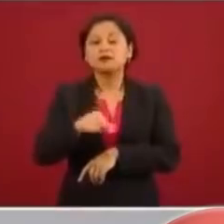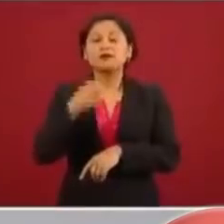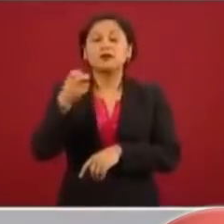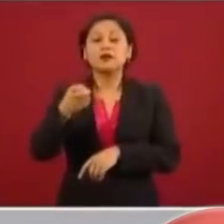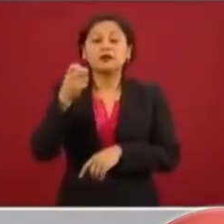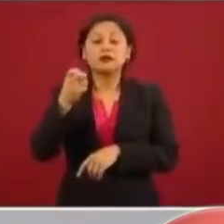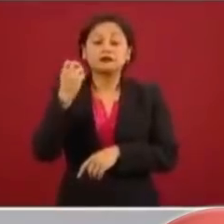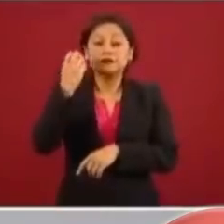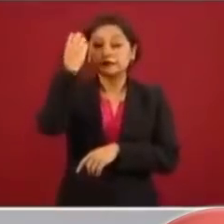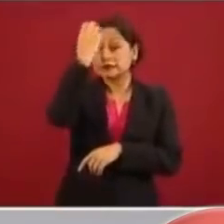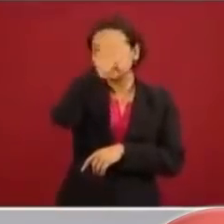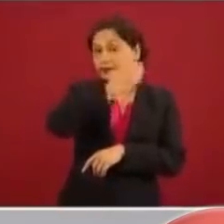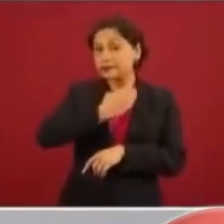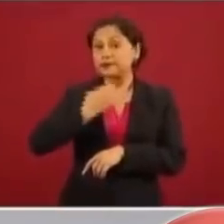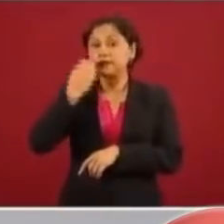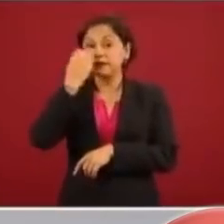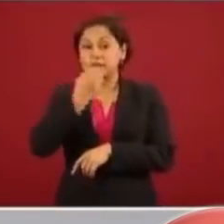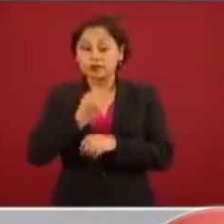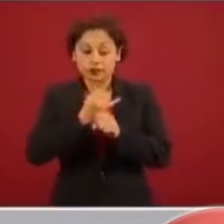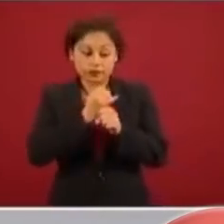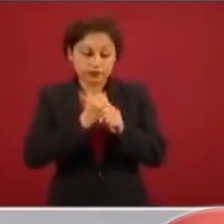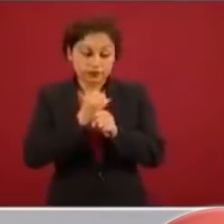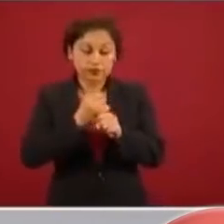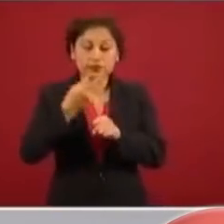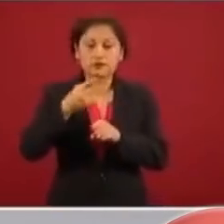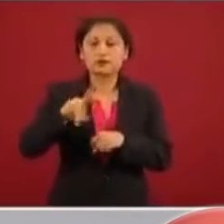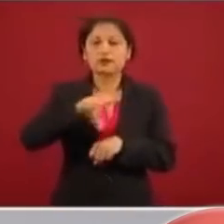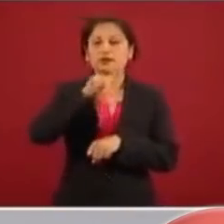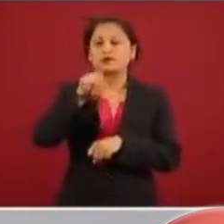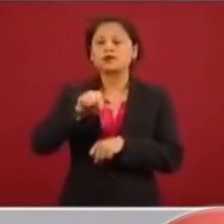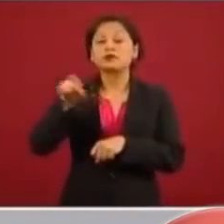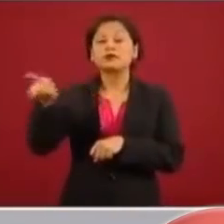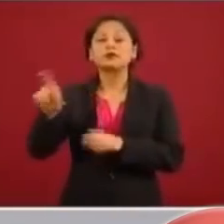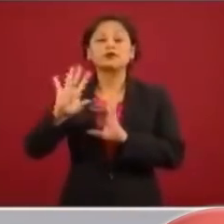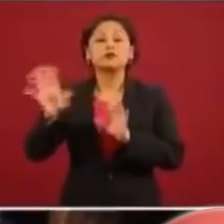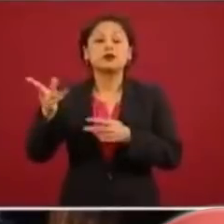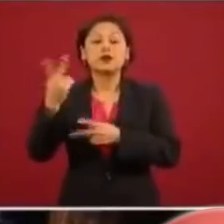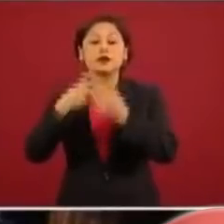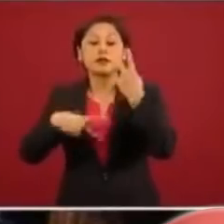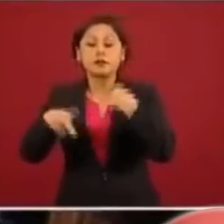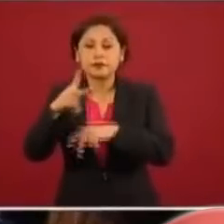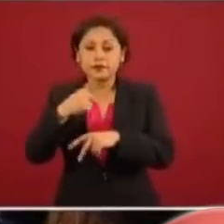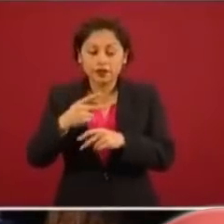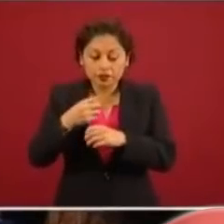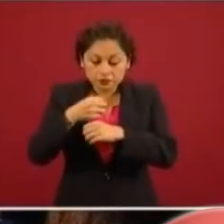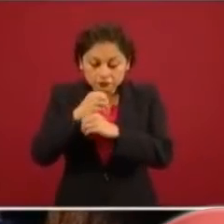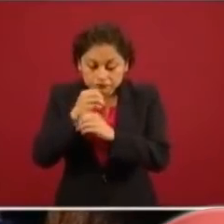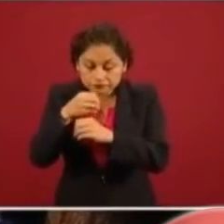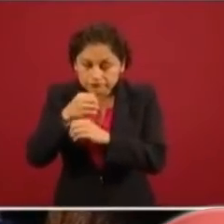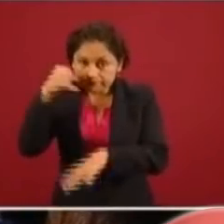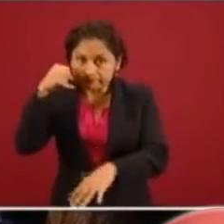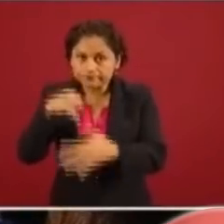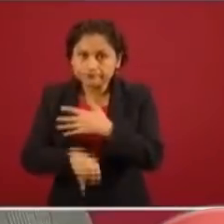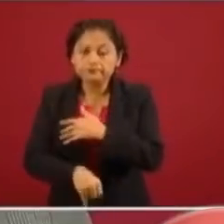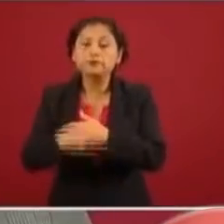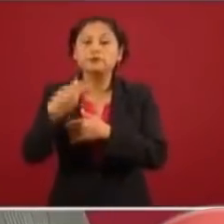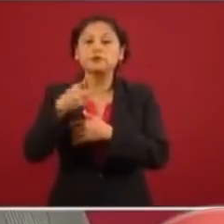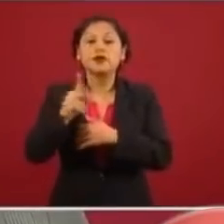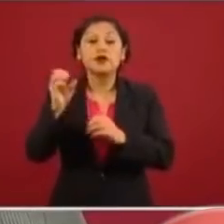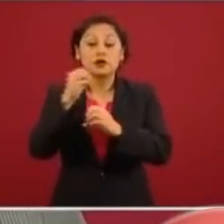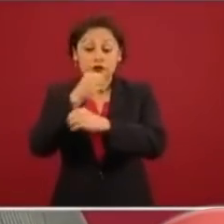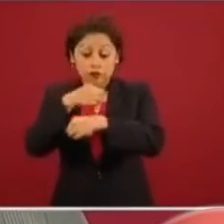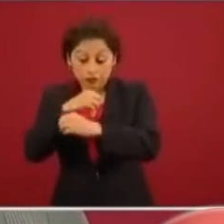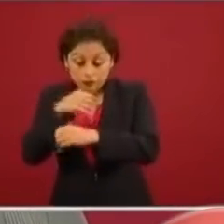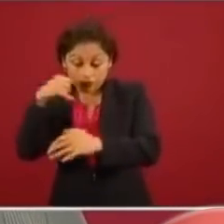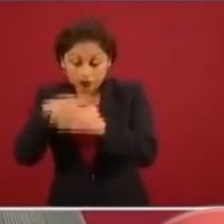en el diagnóstico clínico, esa prueba se limita para otros fines y desde luego debe ser considerada en